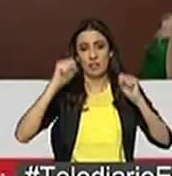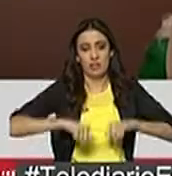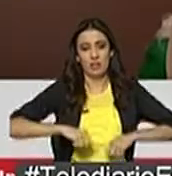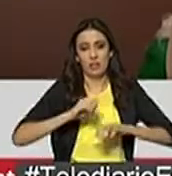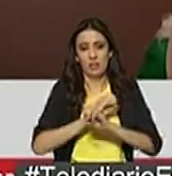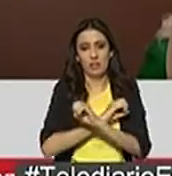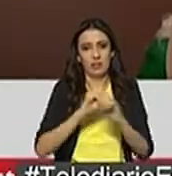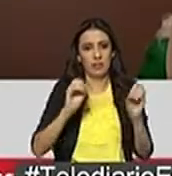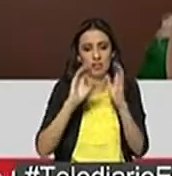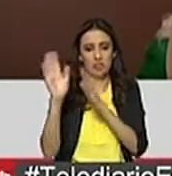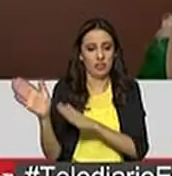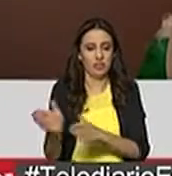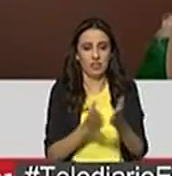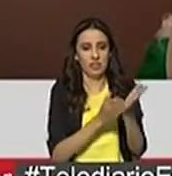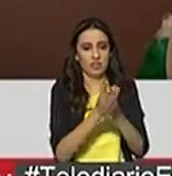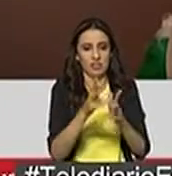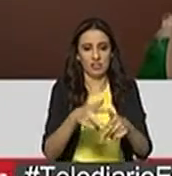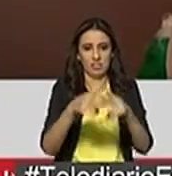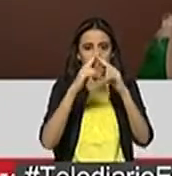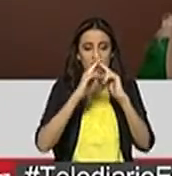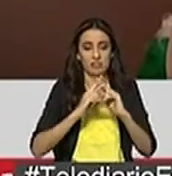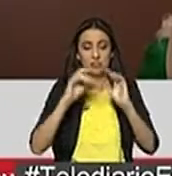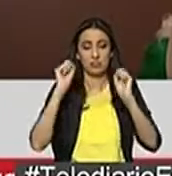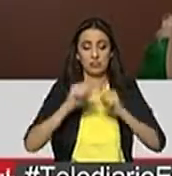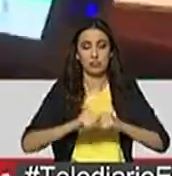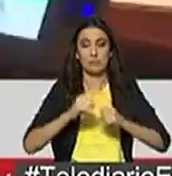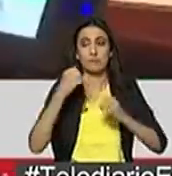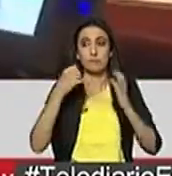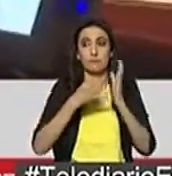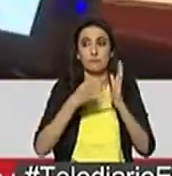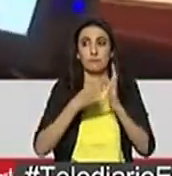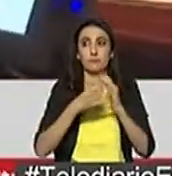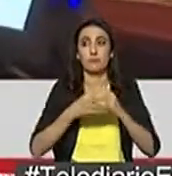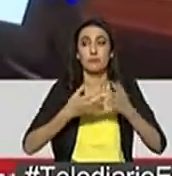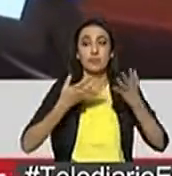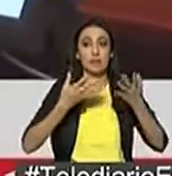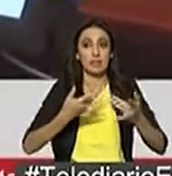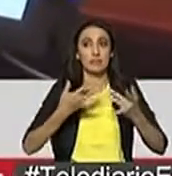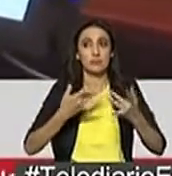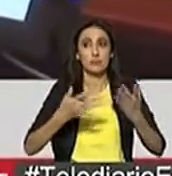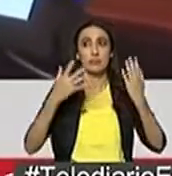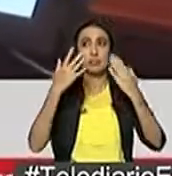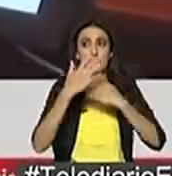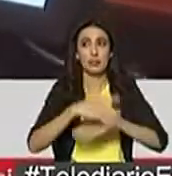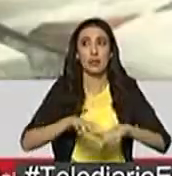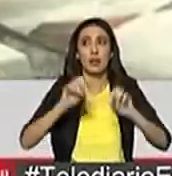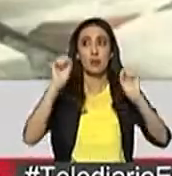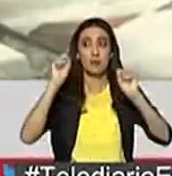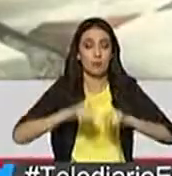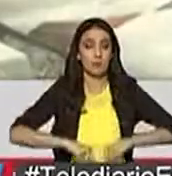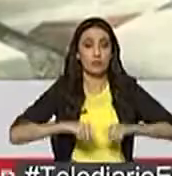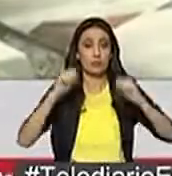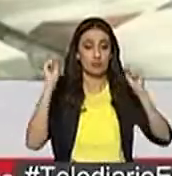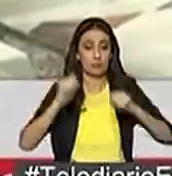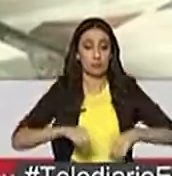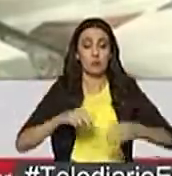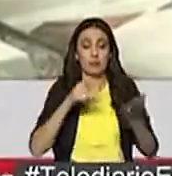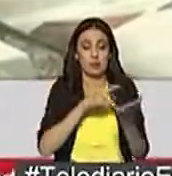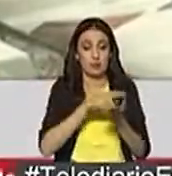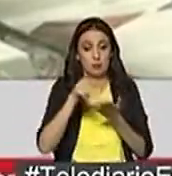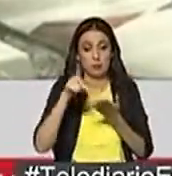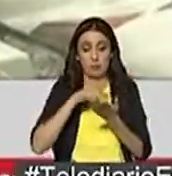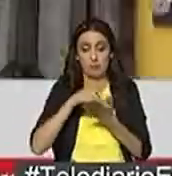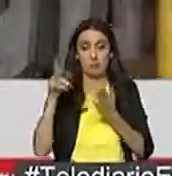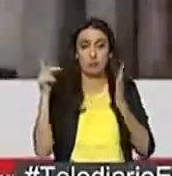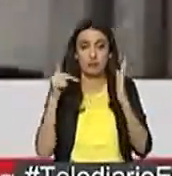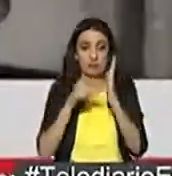poder acceder a estos créditos con la remisión de intereses. Espera que lo más pronto posible pueda aprobarse la ley y evitar pagar los intereses en mora y